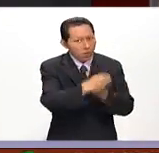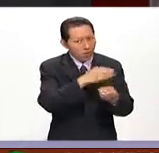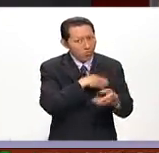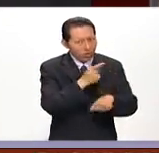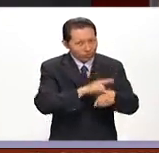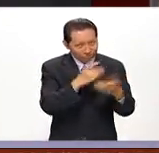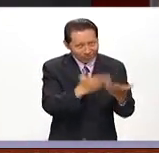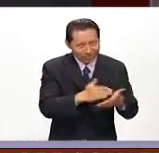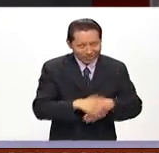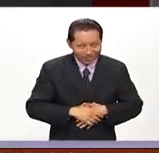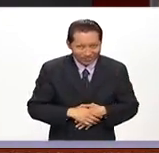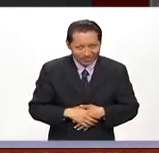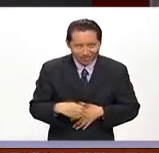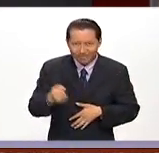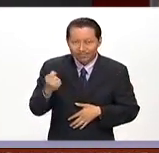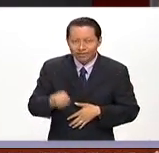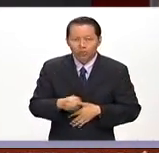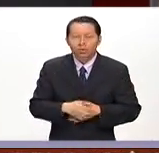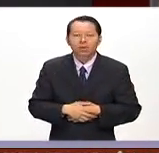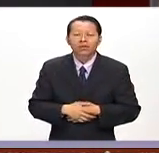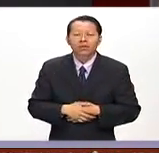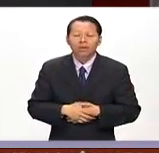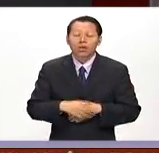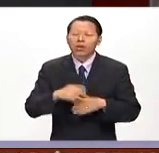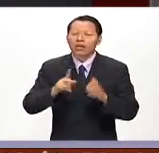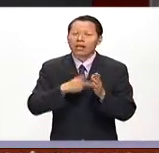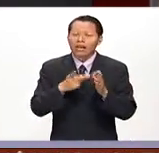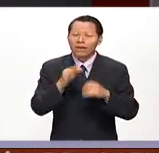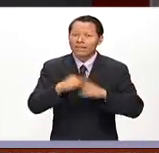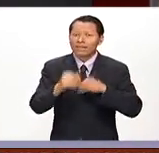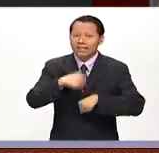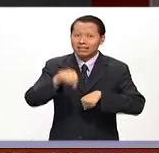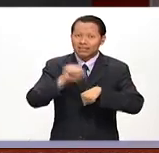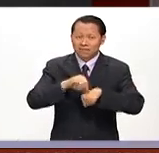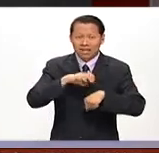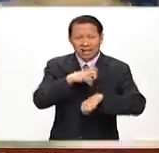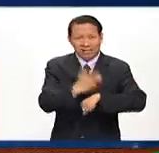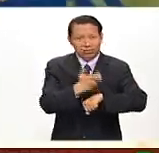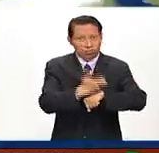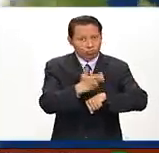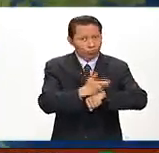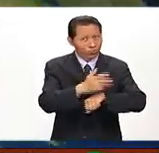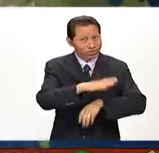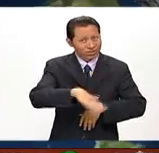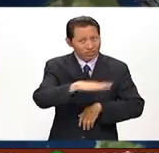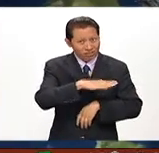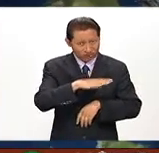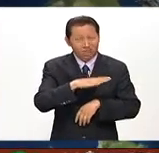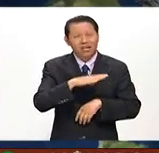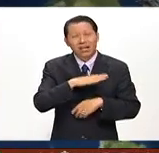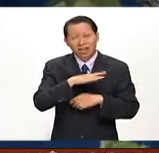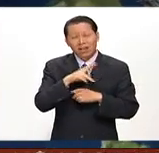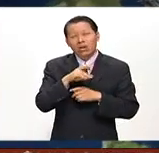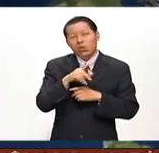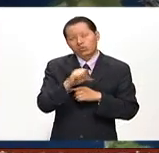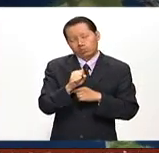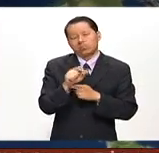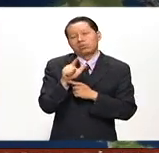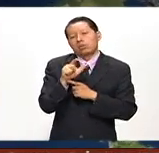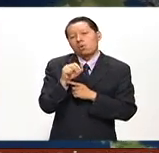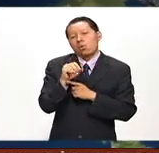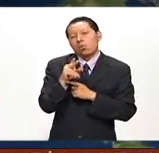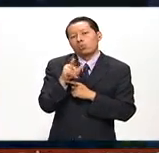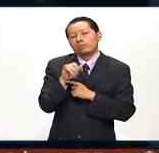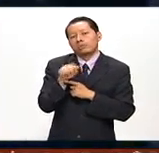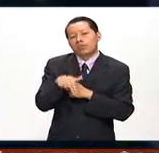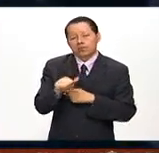cariño. Un saludo. Y bueno, pues otro fin de semana también violento en los Estados Unidos. En Baton Rouge, la capital de Luisiana, se